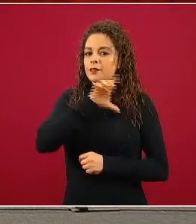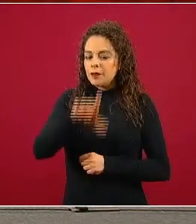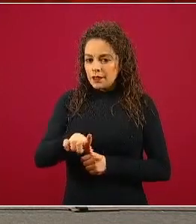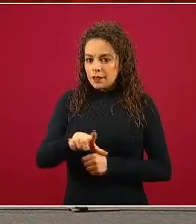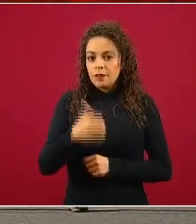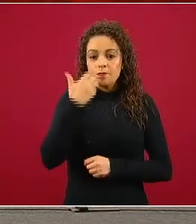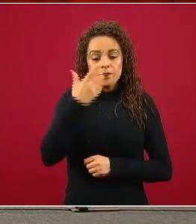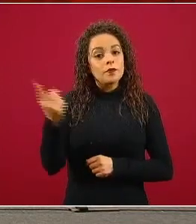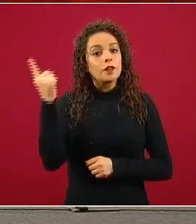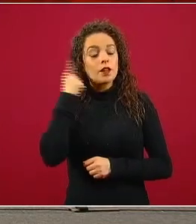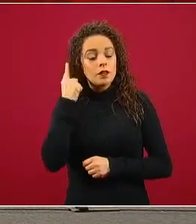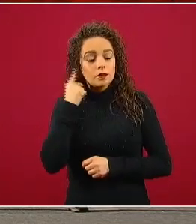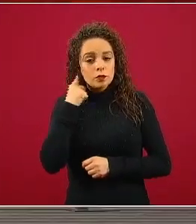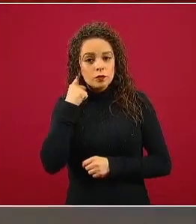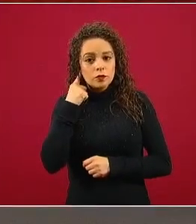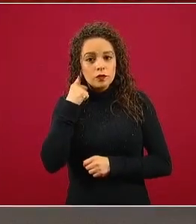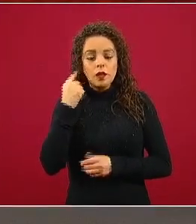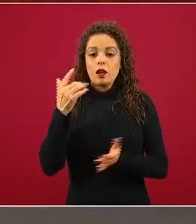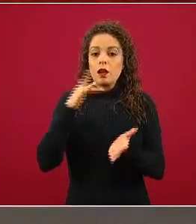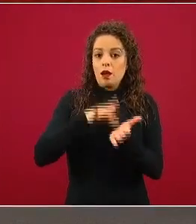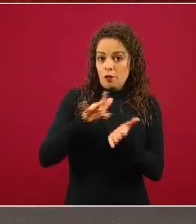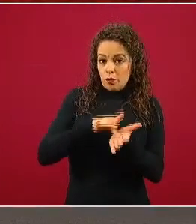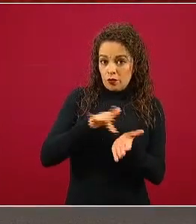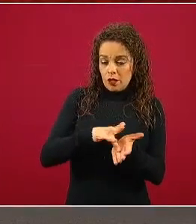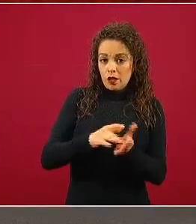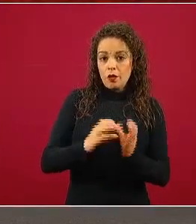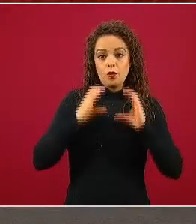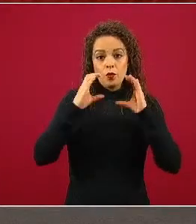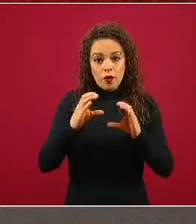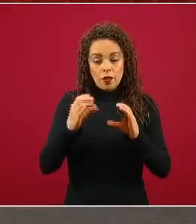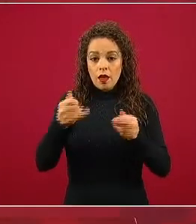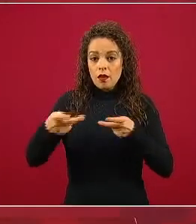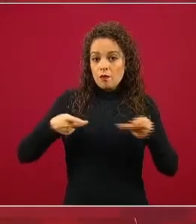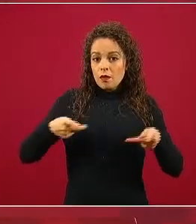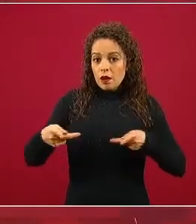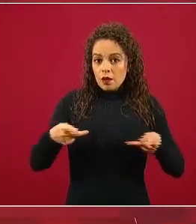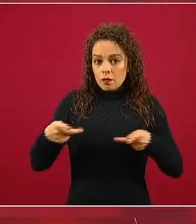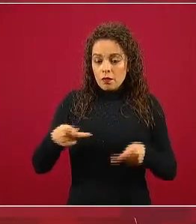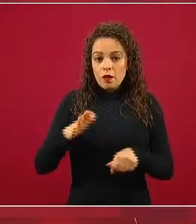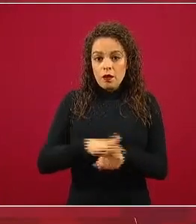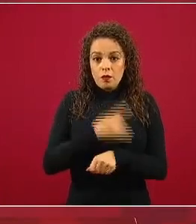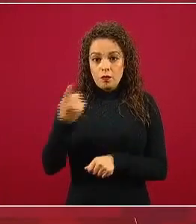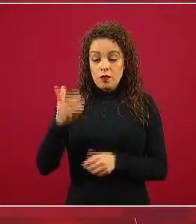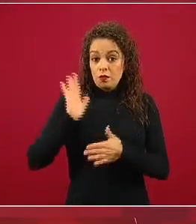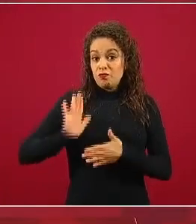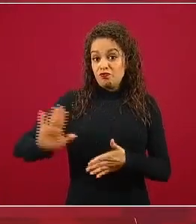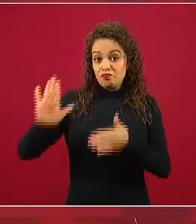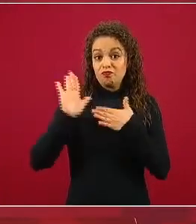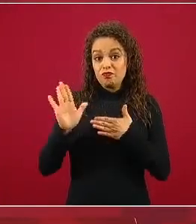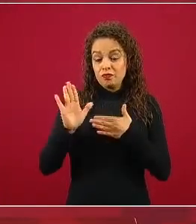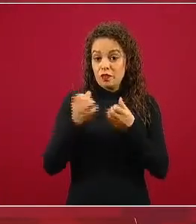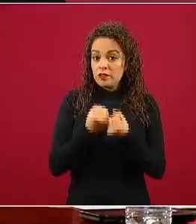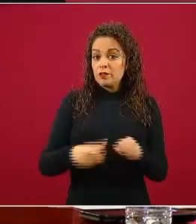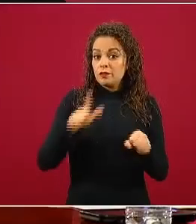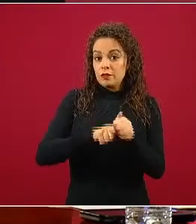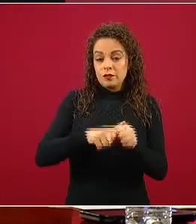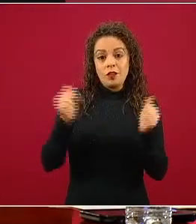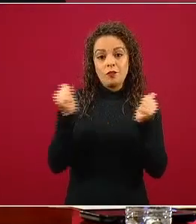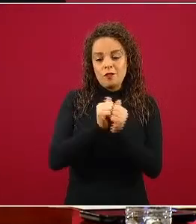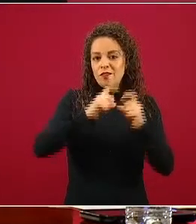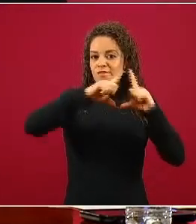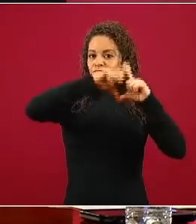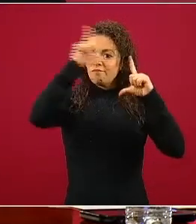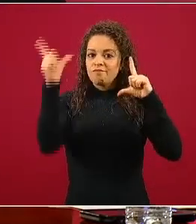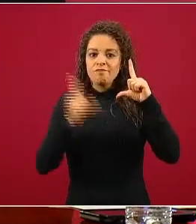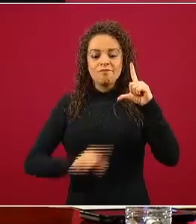prepararlos, apoyarlos y cuidarlos, pues compartimos el compromiso social con nuestro país. Cuidemos